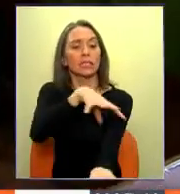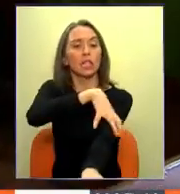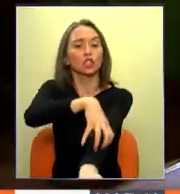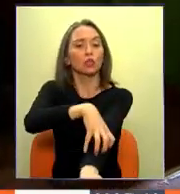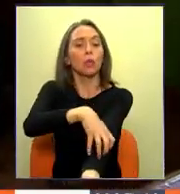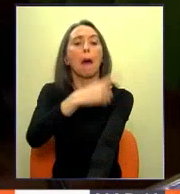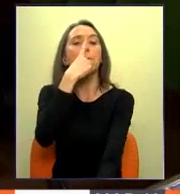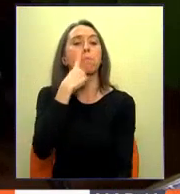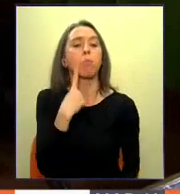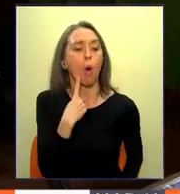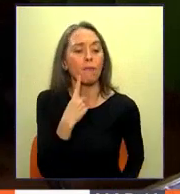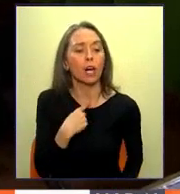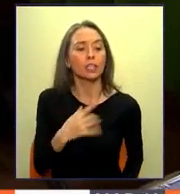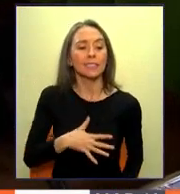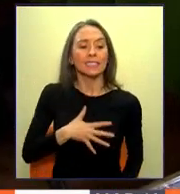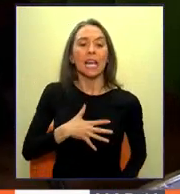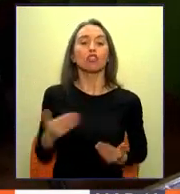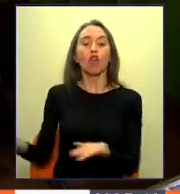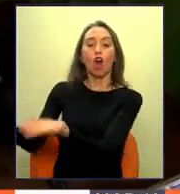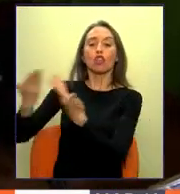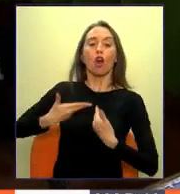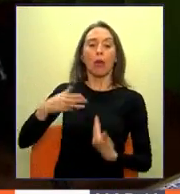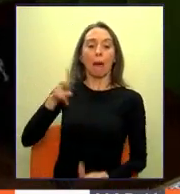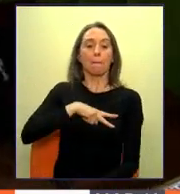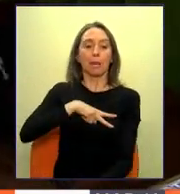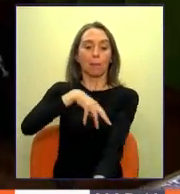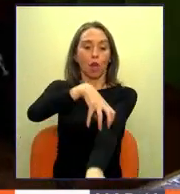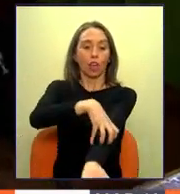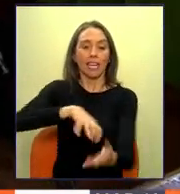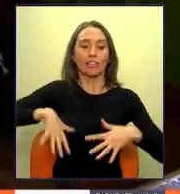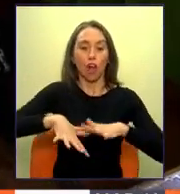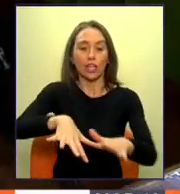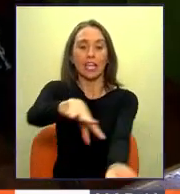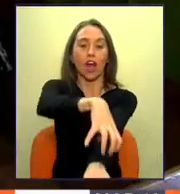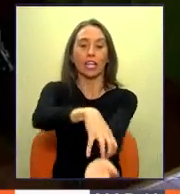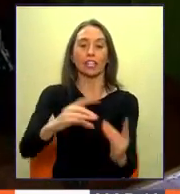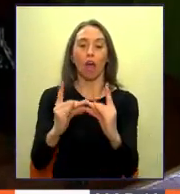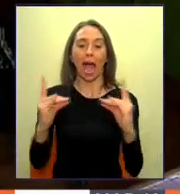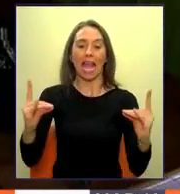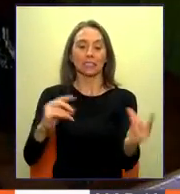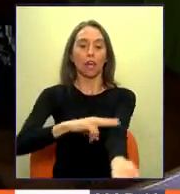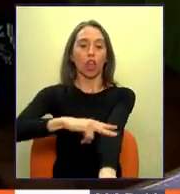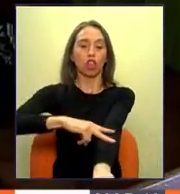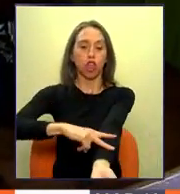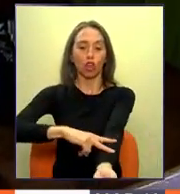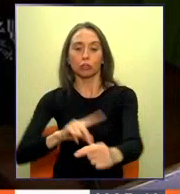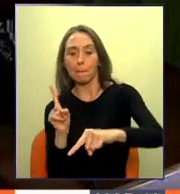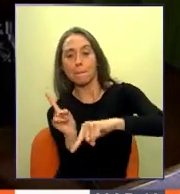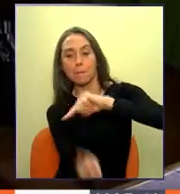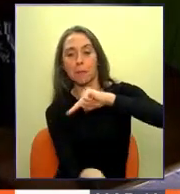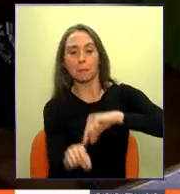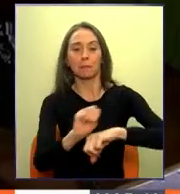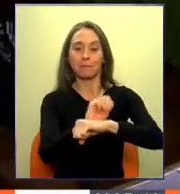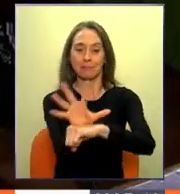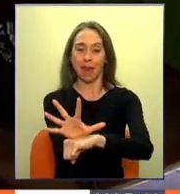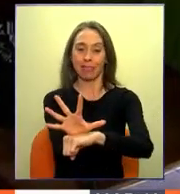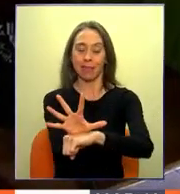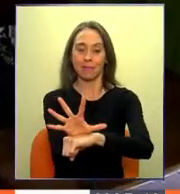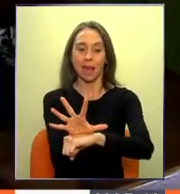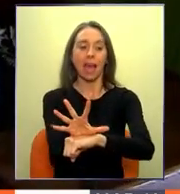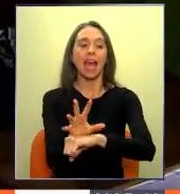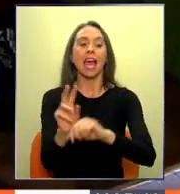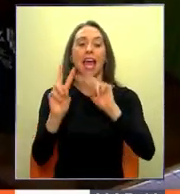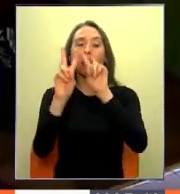Siento que es un premio a las regiones de Los Ríos y Aysén que han sabido combatir la pandemia y hemos superado el